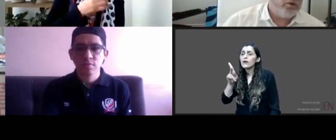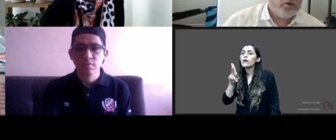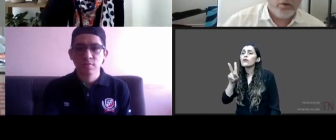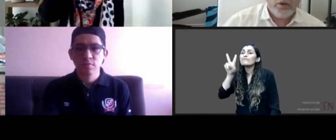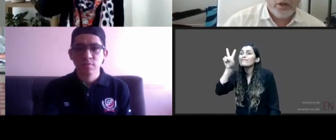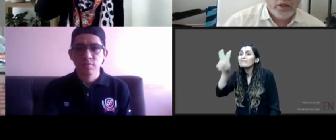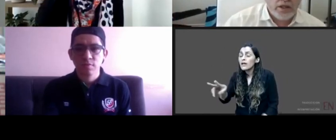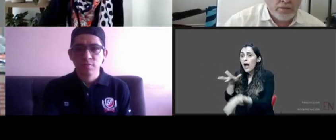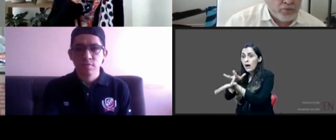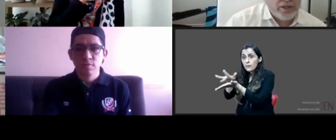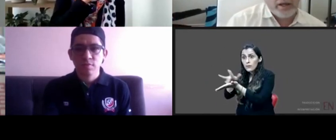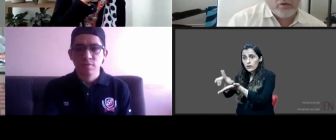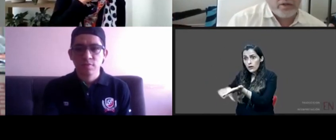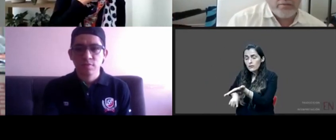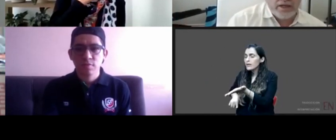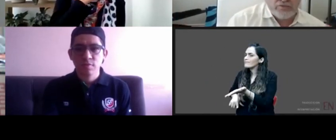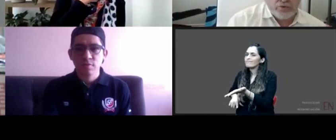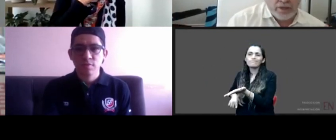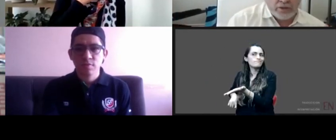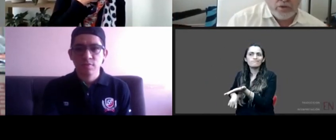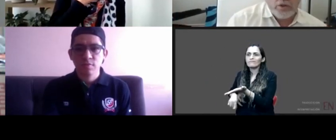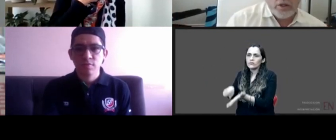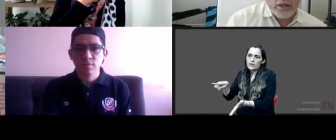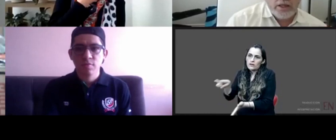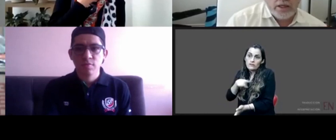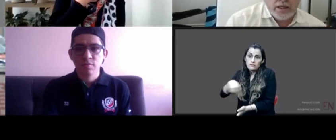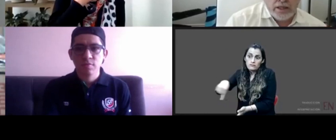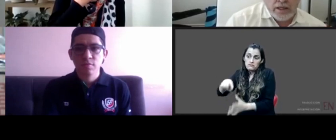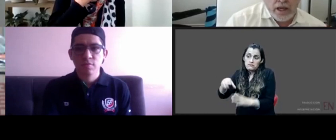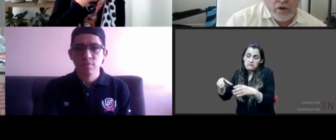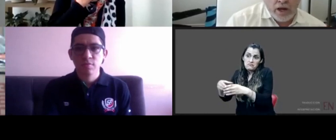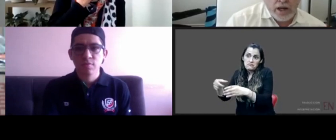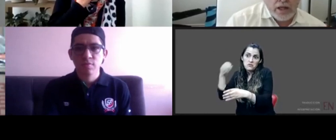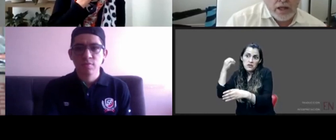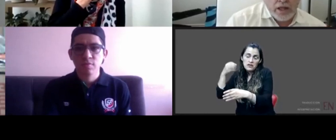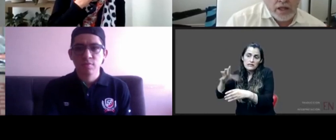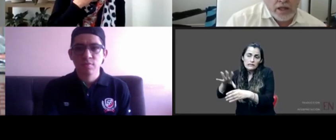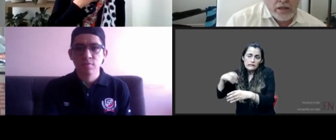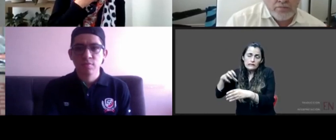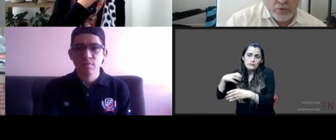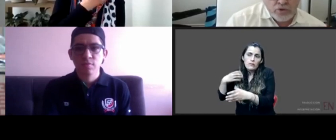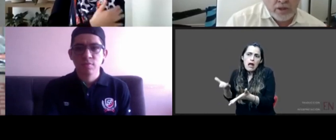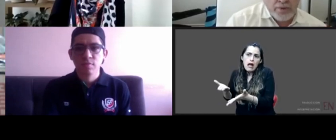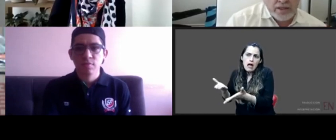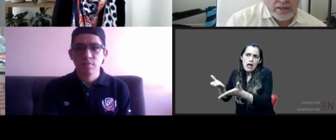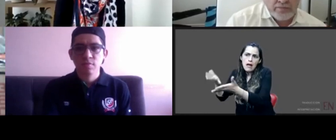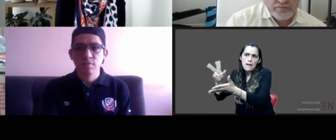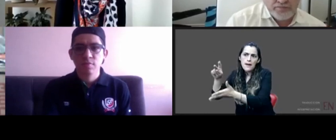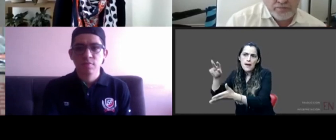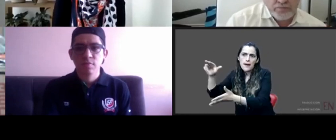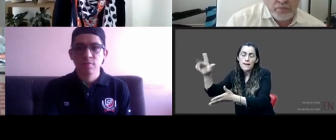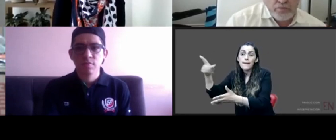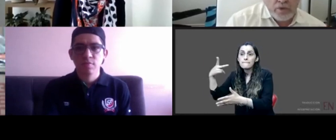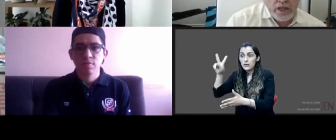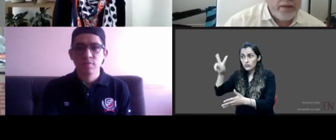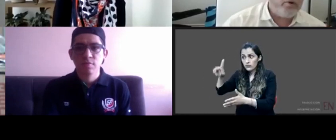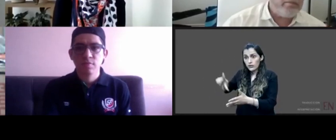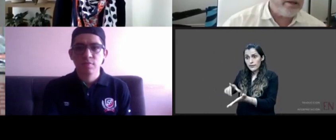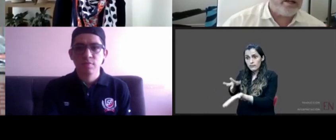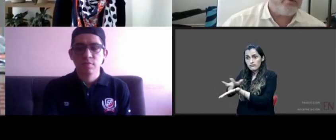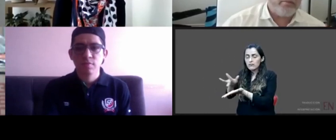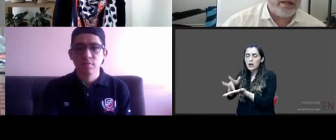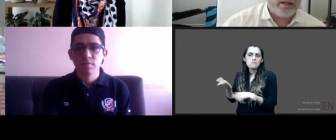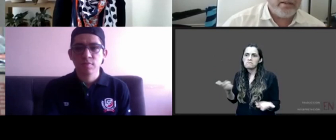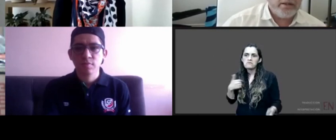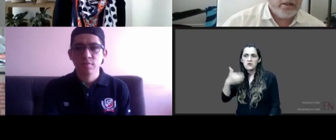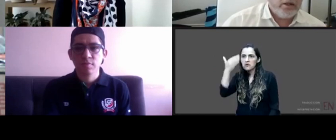visto. Pudiera yo estar mal informado. Ahora, por otra parte, el problema